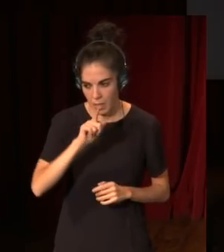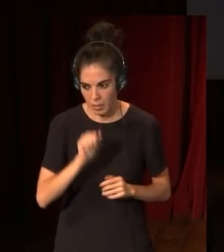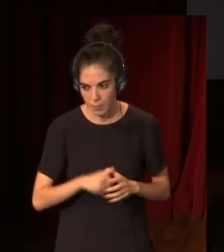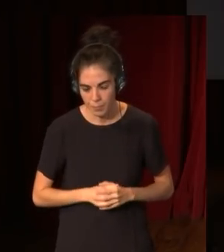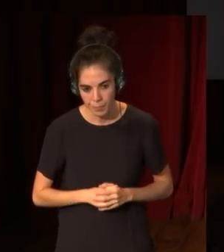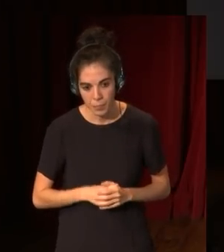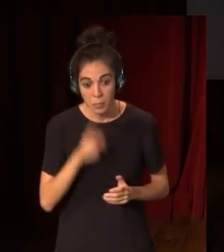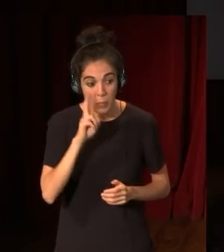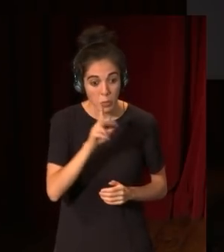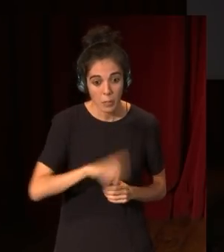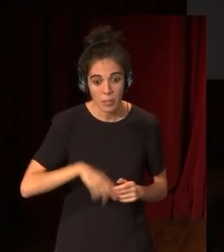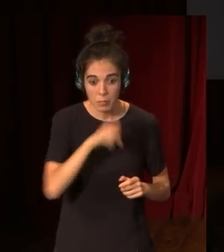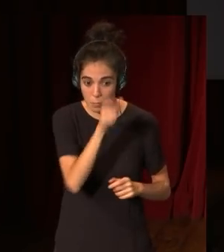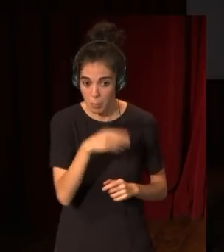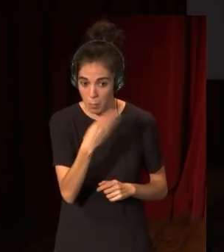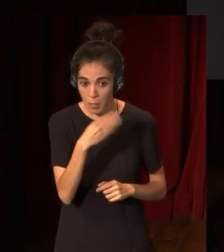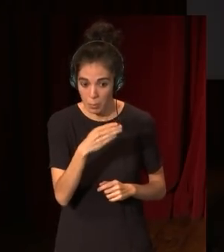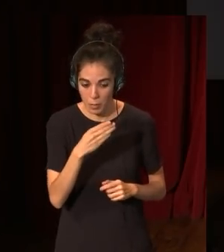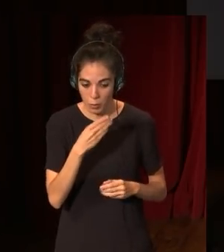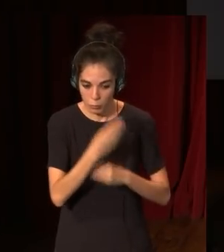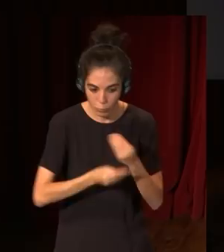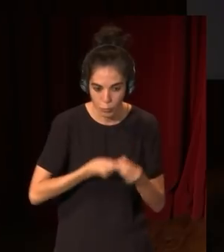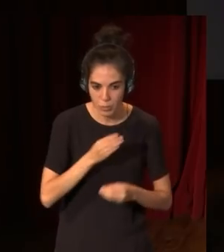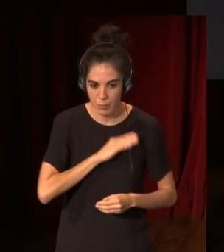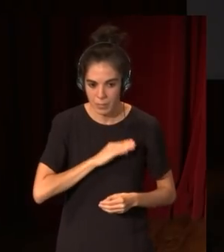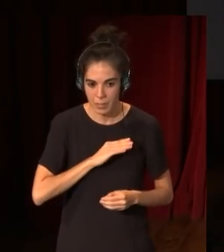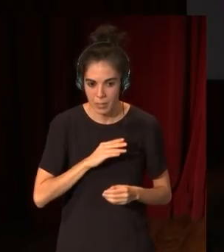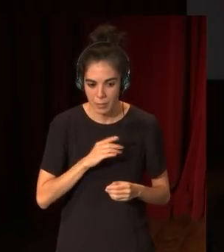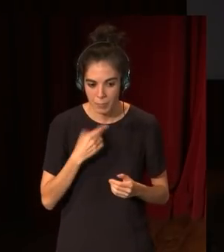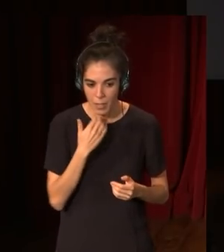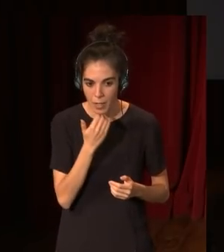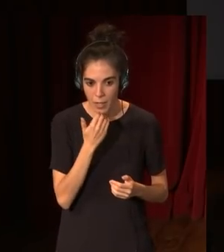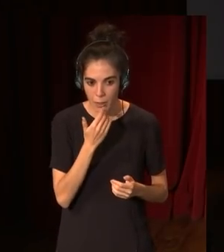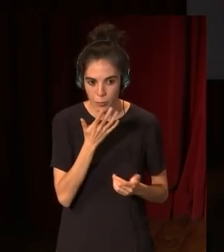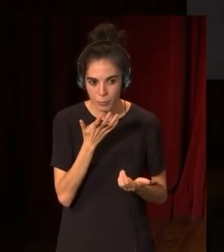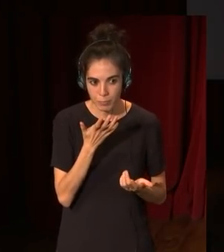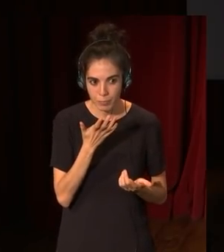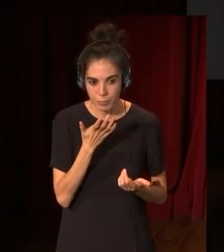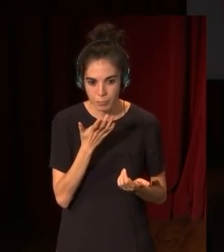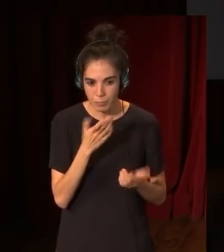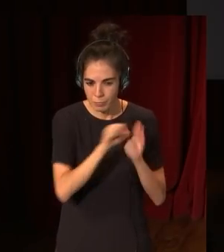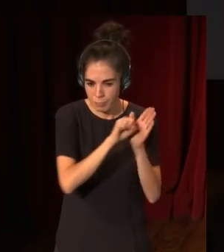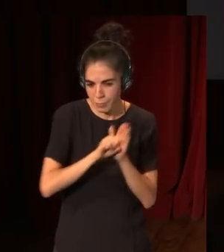bermejo utiliza muchas veces modelos compositivos para figuras de signo muy diverso